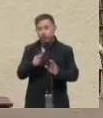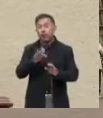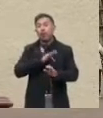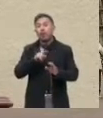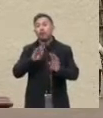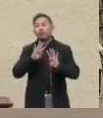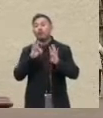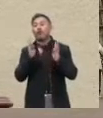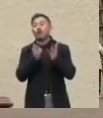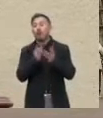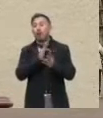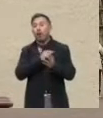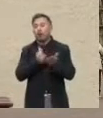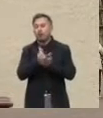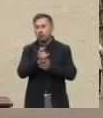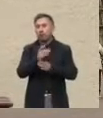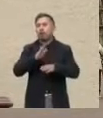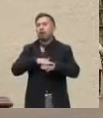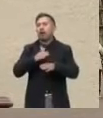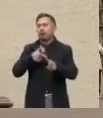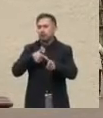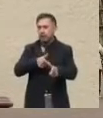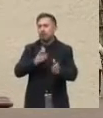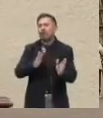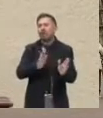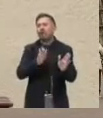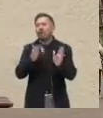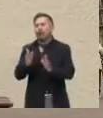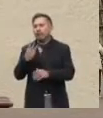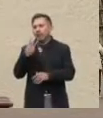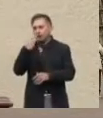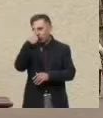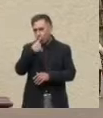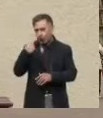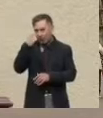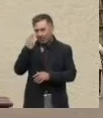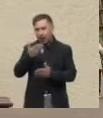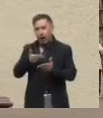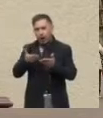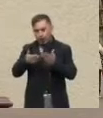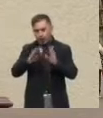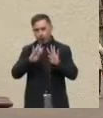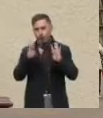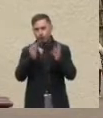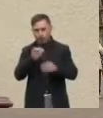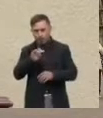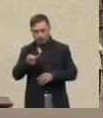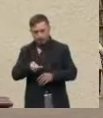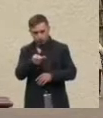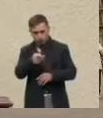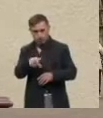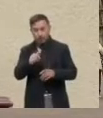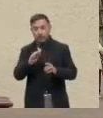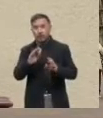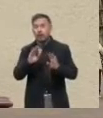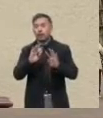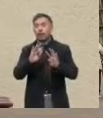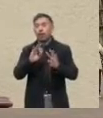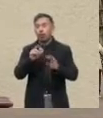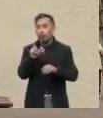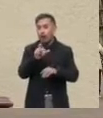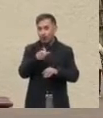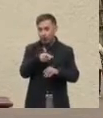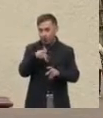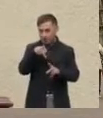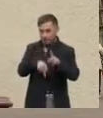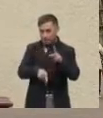General decida prolongarla por 3 horas más. Le pido al secretario que haga la consulta a este Consejo para que podamos, en su caso, continuar con la sesión al término de la